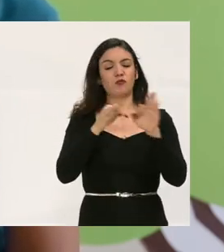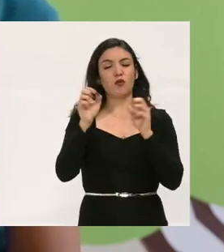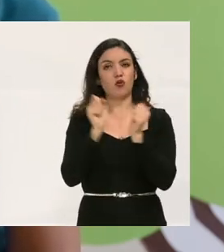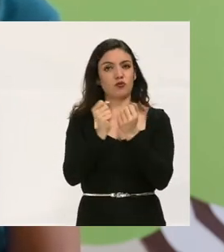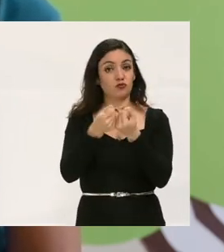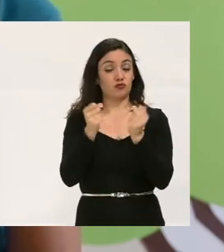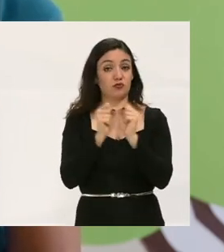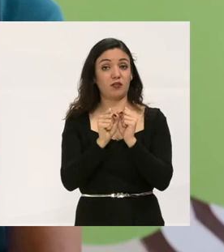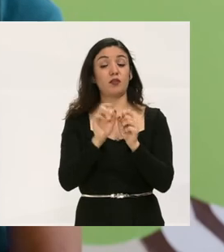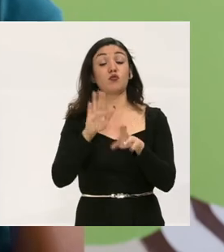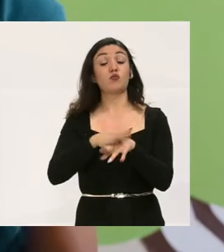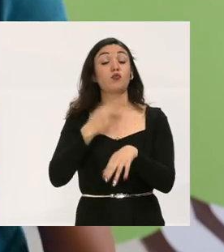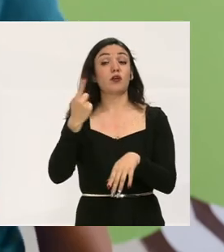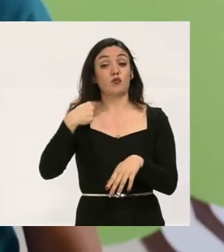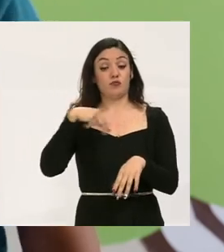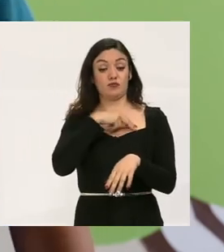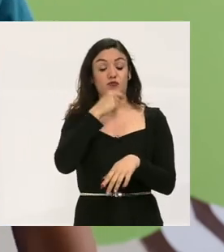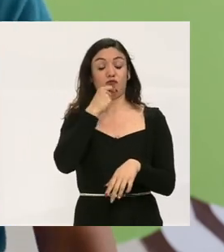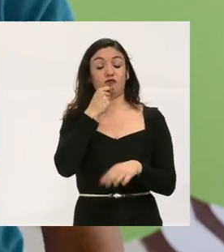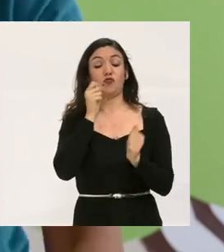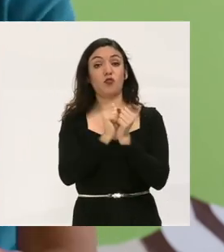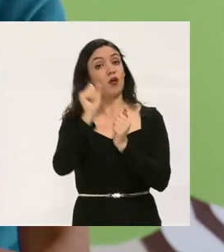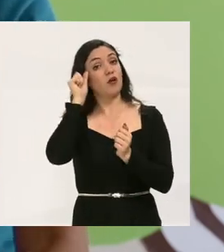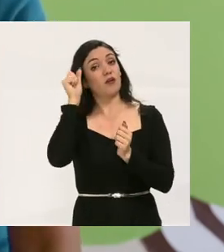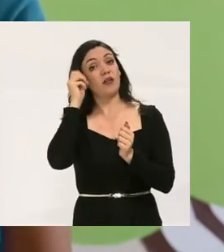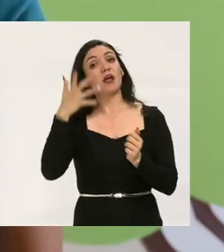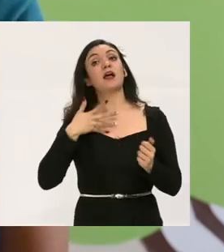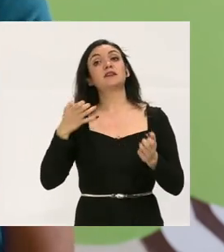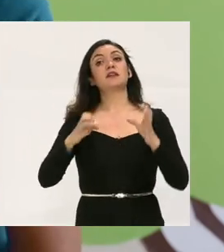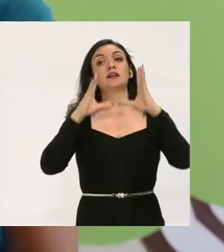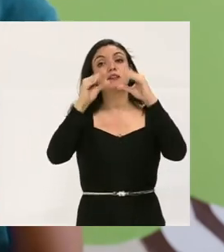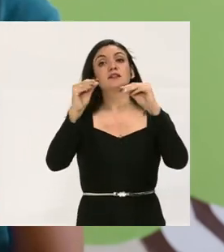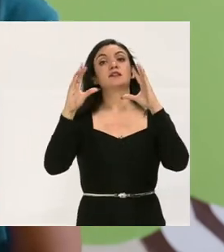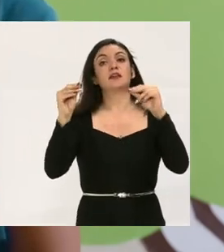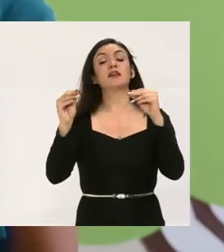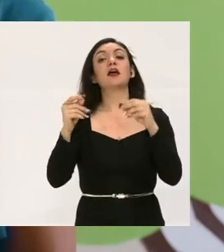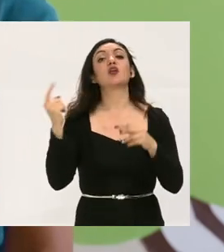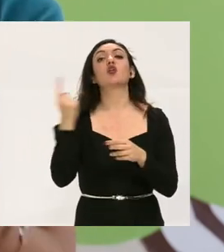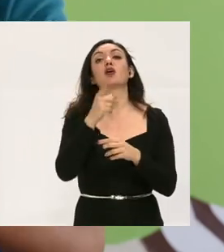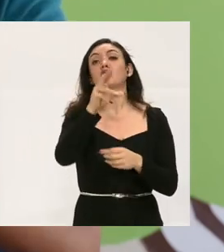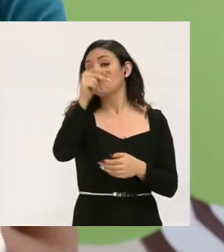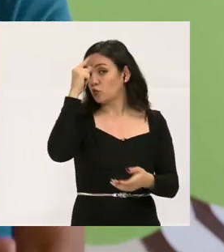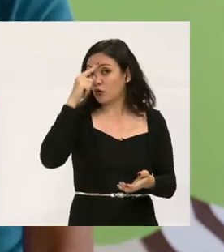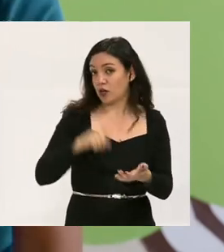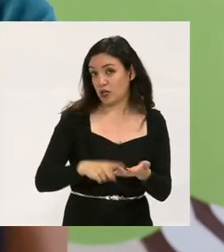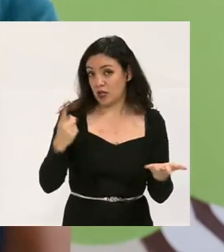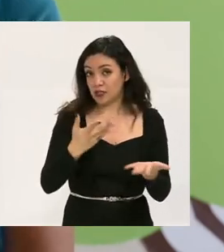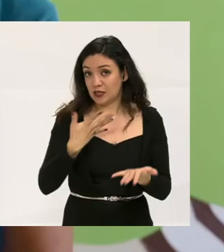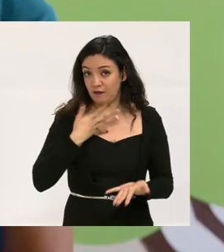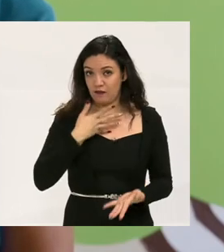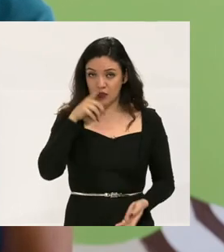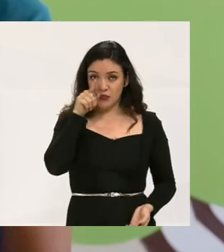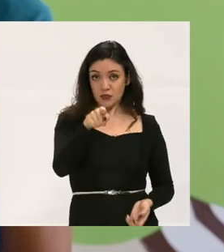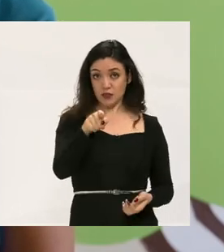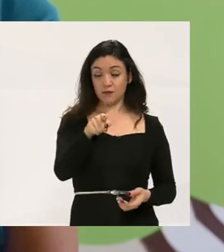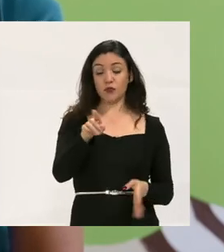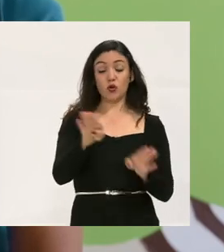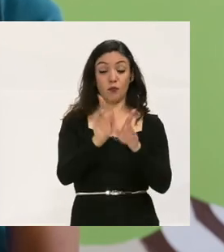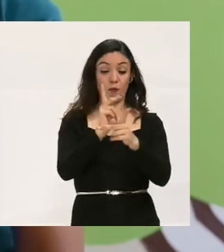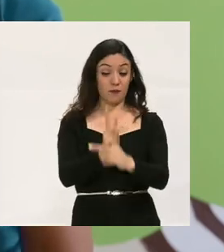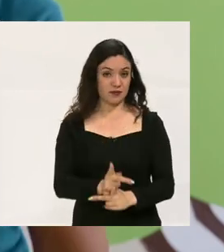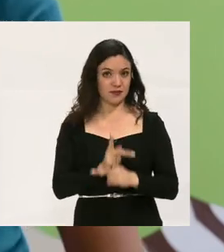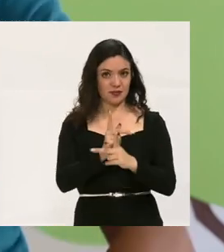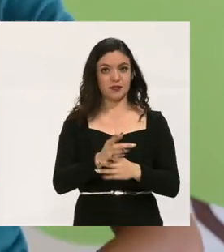como sociedad nuestros niños con autismo y ahora sí que hablando de nuestra área te enseñan lo que tú no creías que había en ti